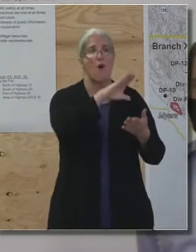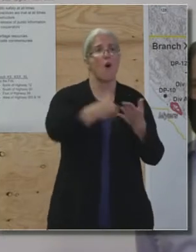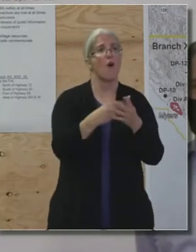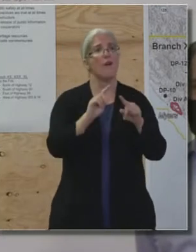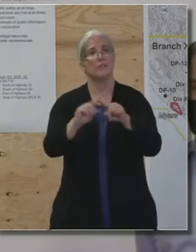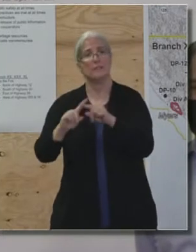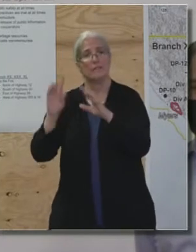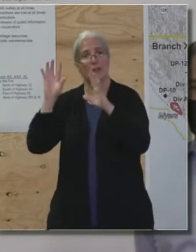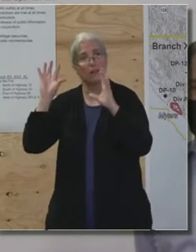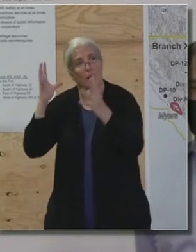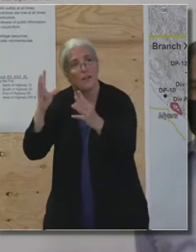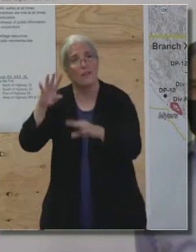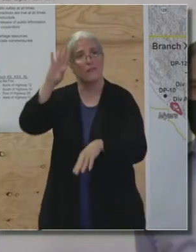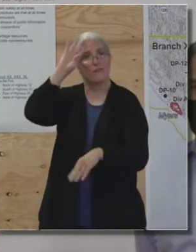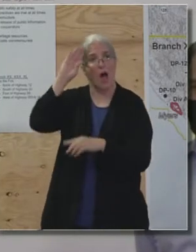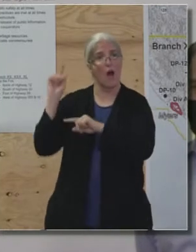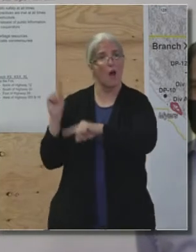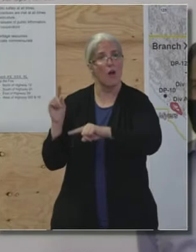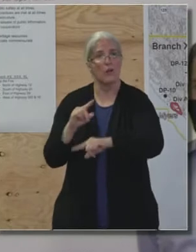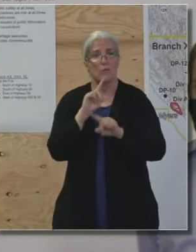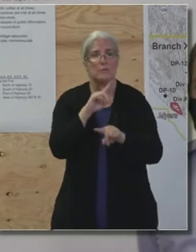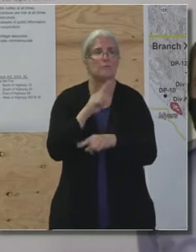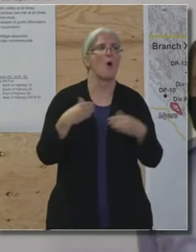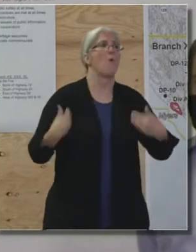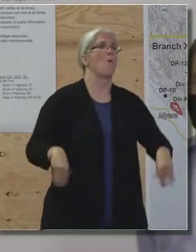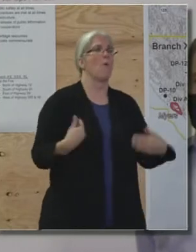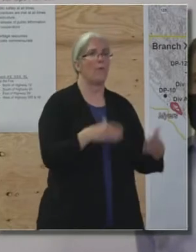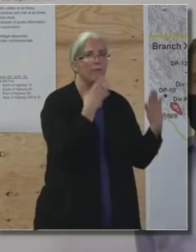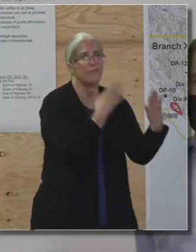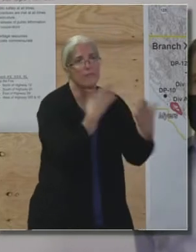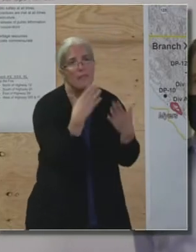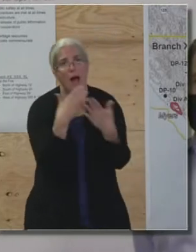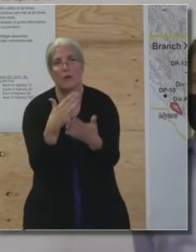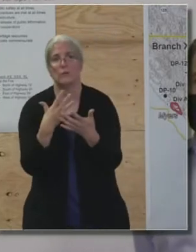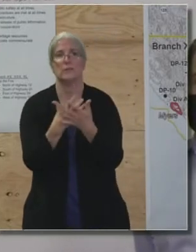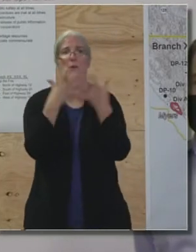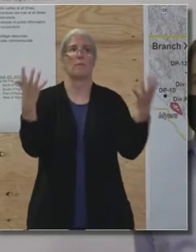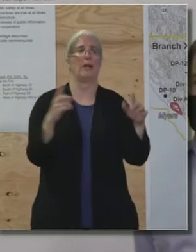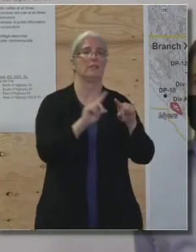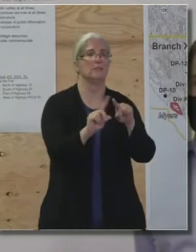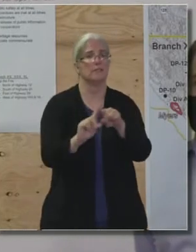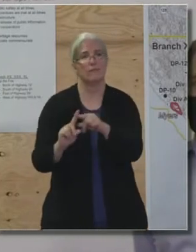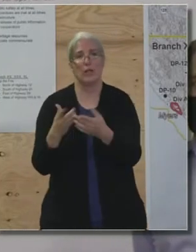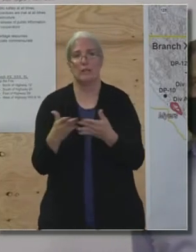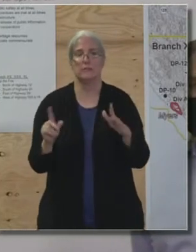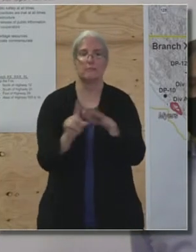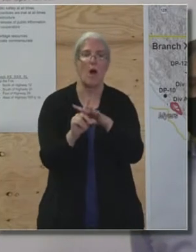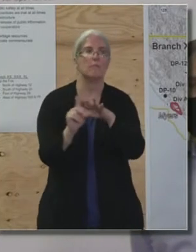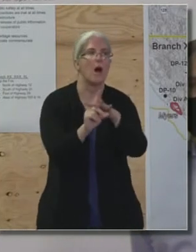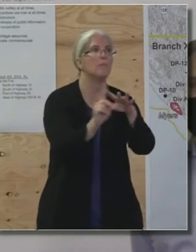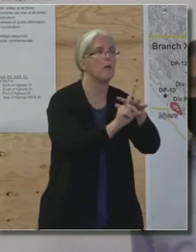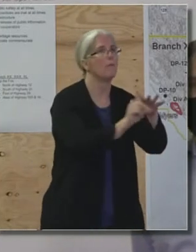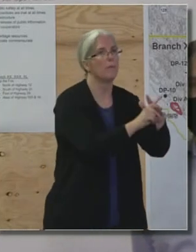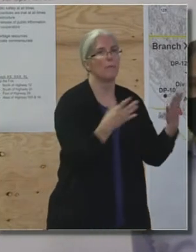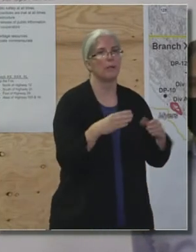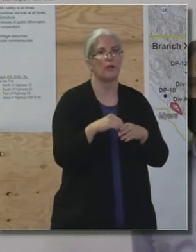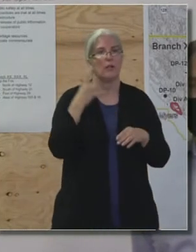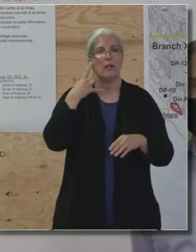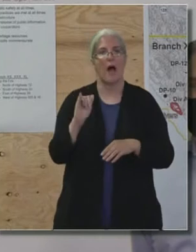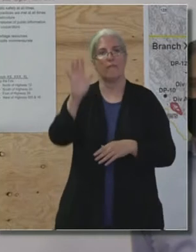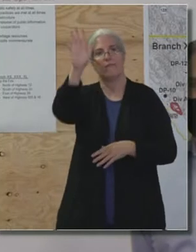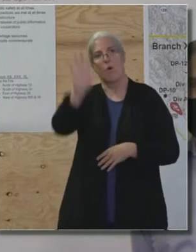crisp andrés tantos incendios ahorita llevándose a cabo en el estado de california entendemos qué sucede aquí y